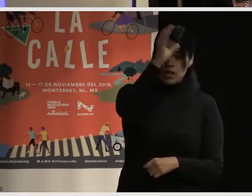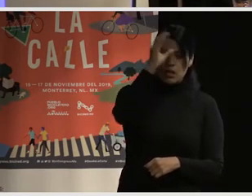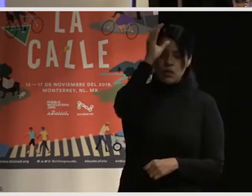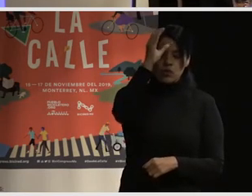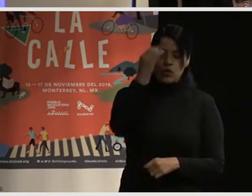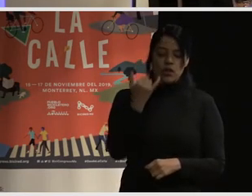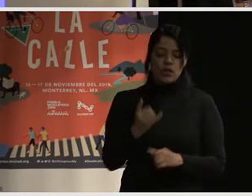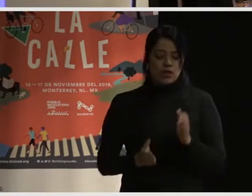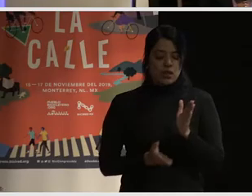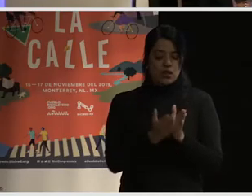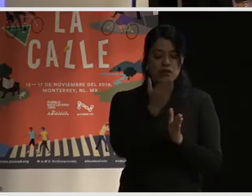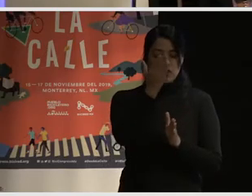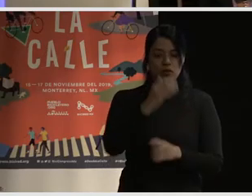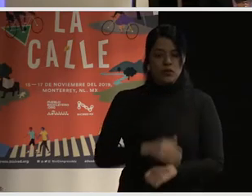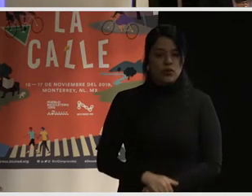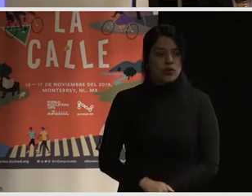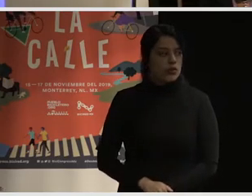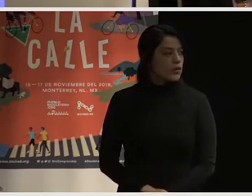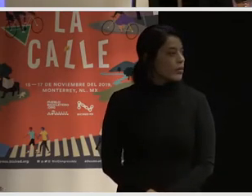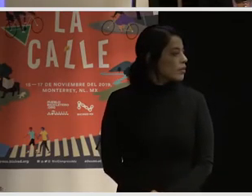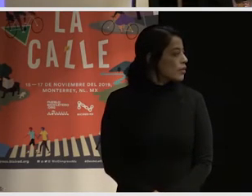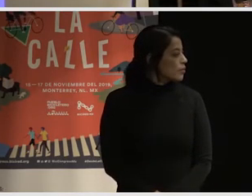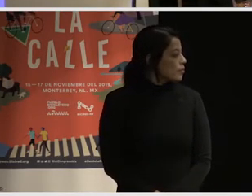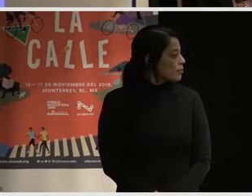comenzamos con javier para cambiar el orden